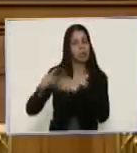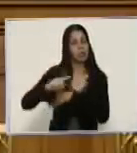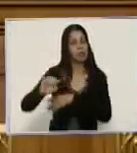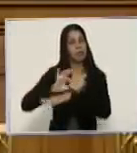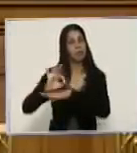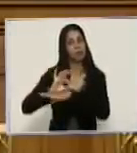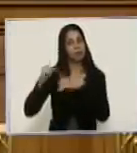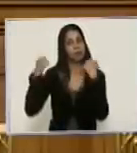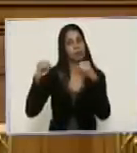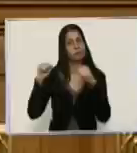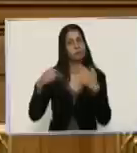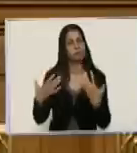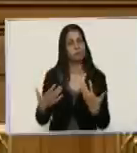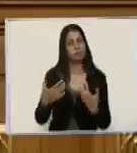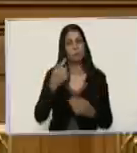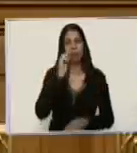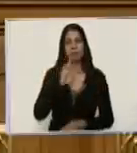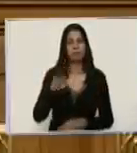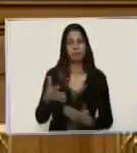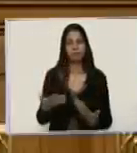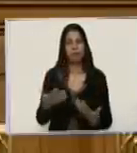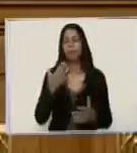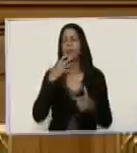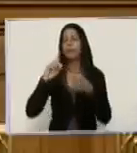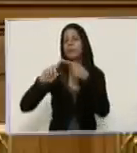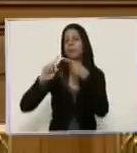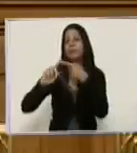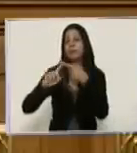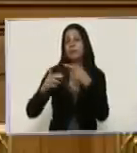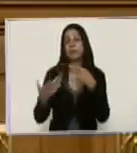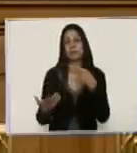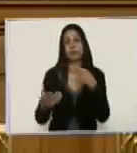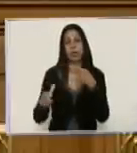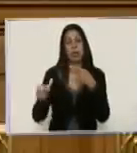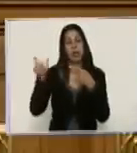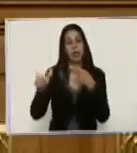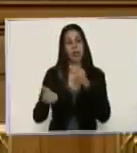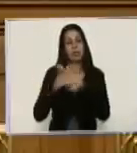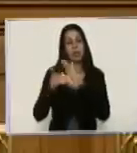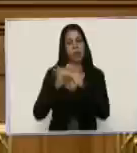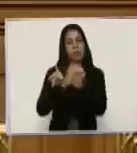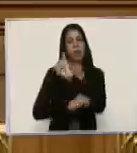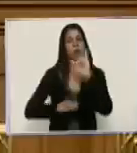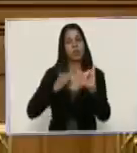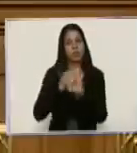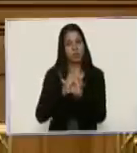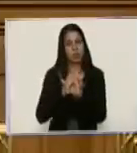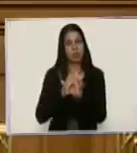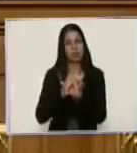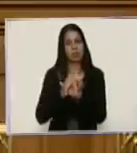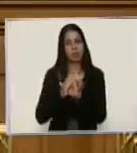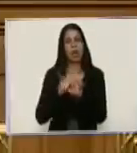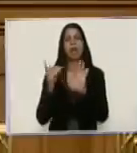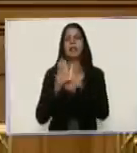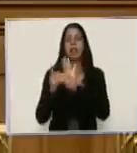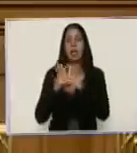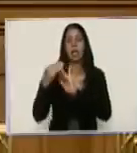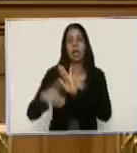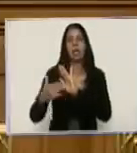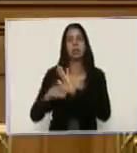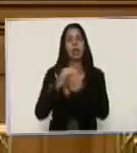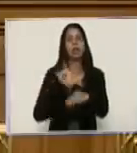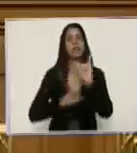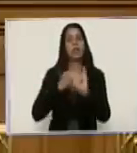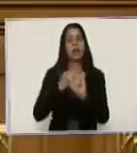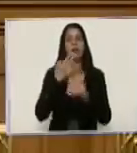cumplir. Una tiene que ver con garantizar en los derechos internacionales o en los derechos internacionales, el derecho